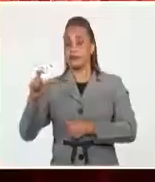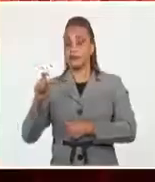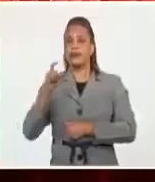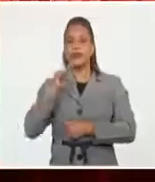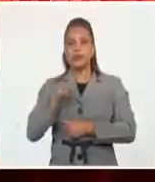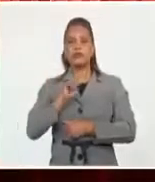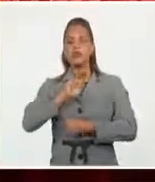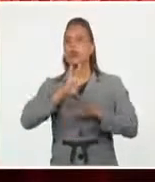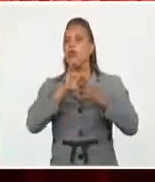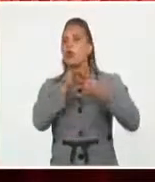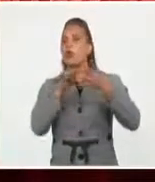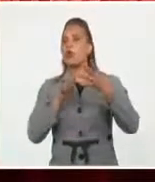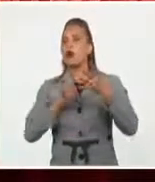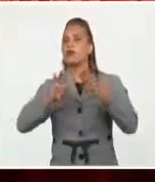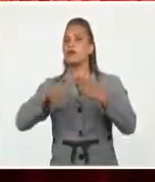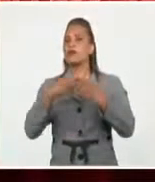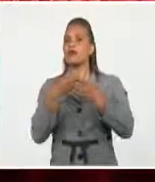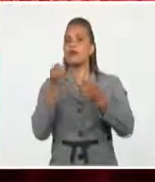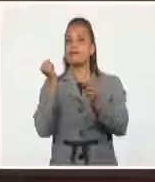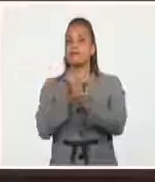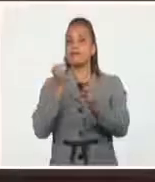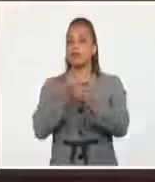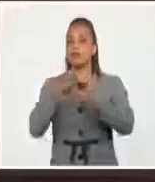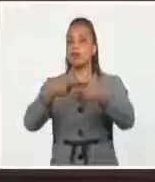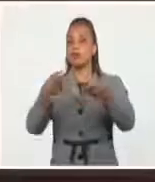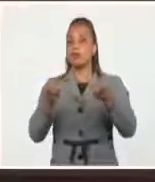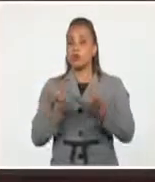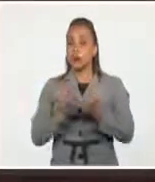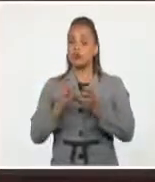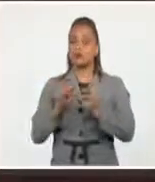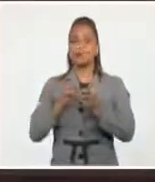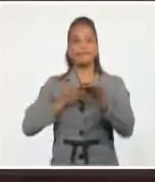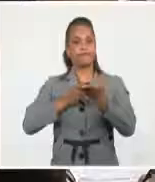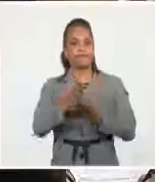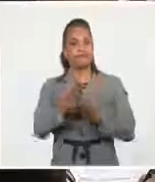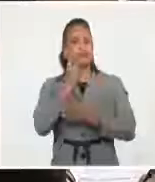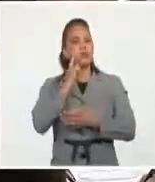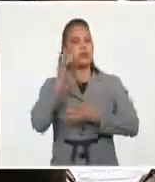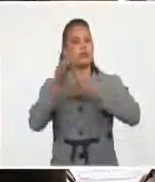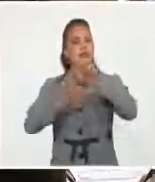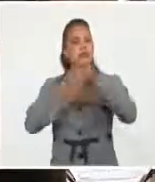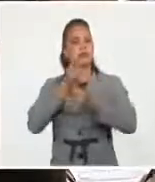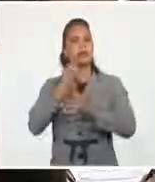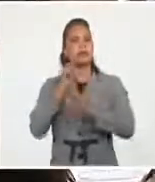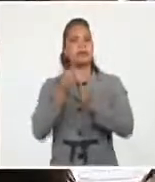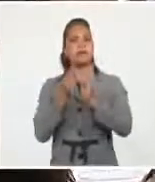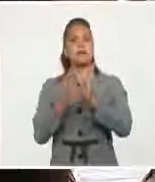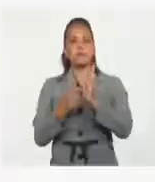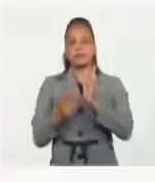estos 4 días de trabajo en el Congreso de la Continuidad. Usted tendrá detalles en los próximos minutos.